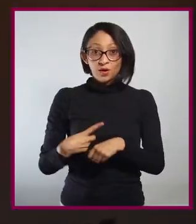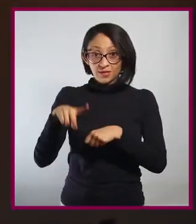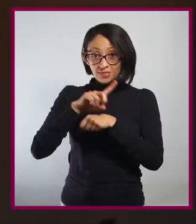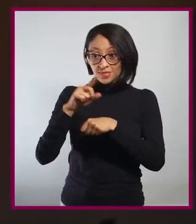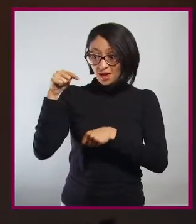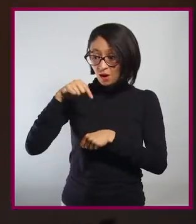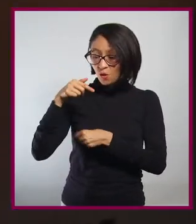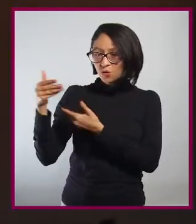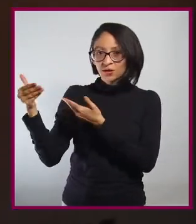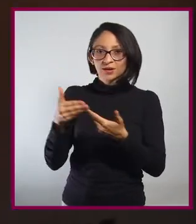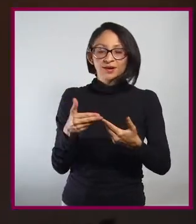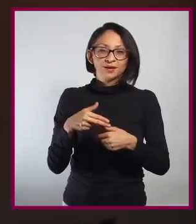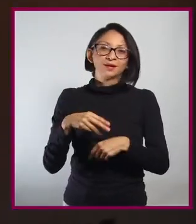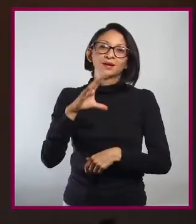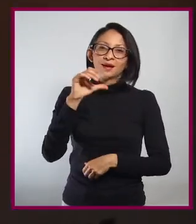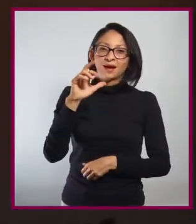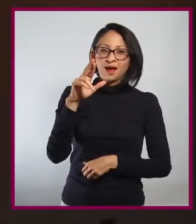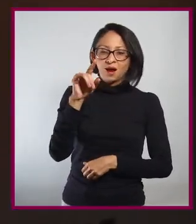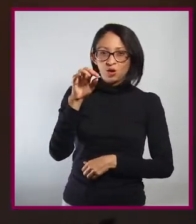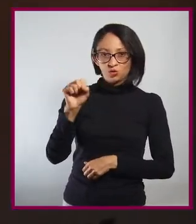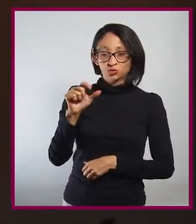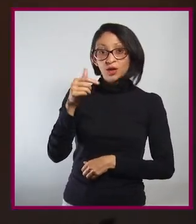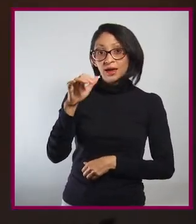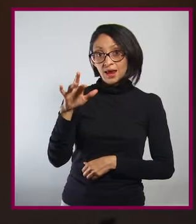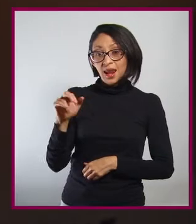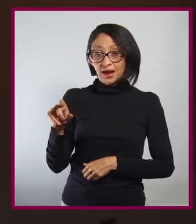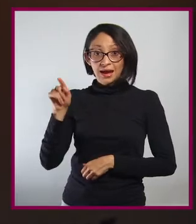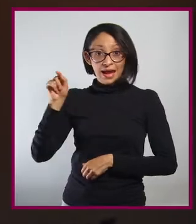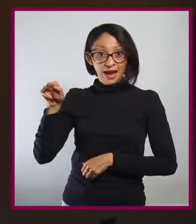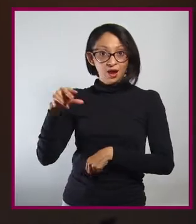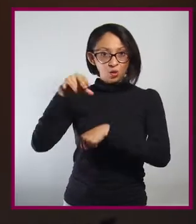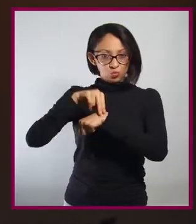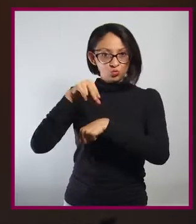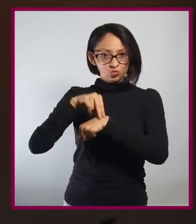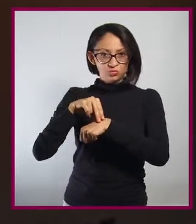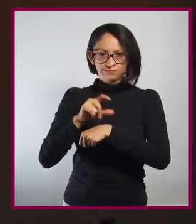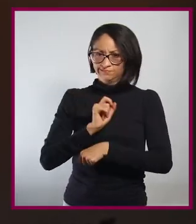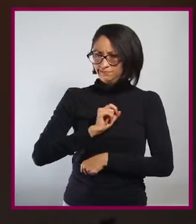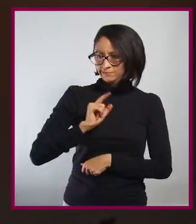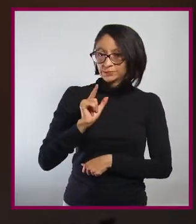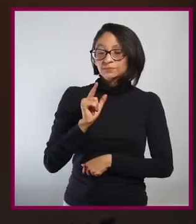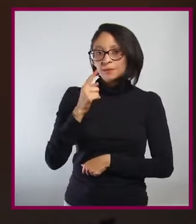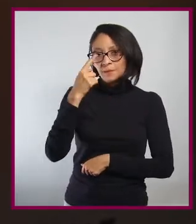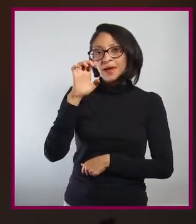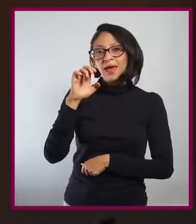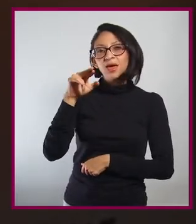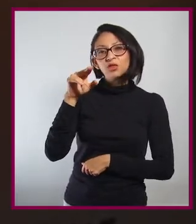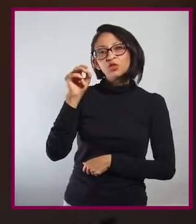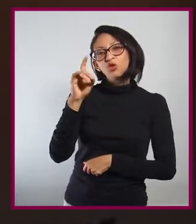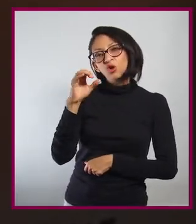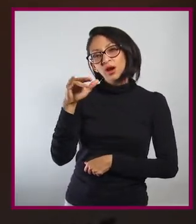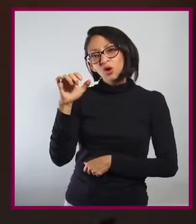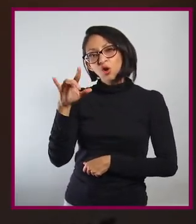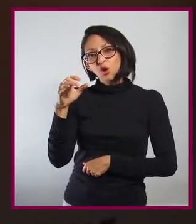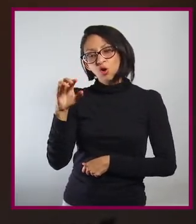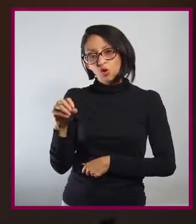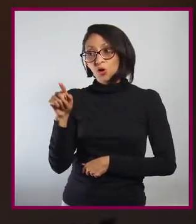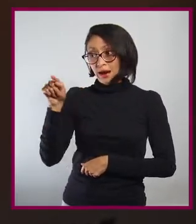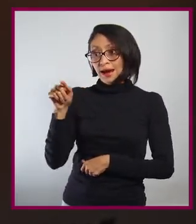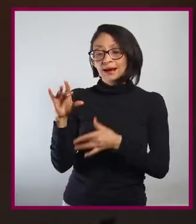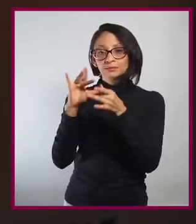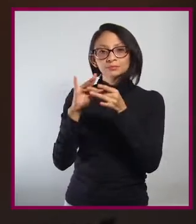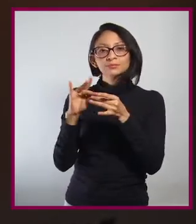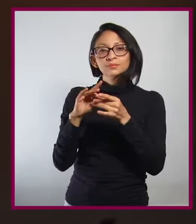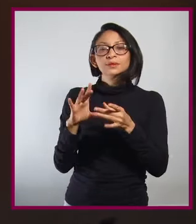Hoy está con nosotros el doctor Carlos Aguilar, destacado endocrinólogo con el que conversaremos sobre estas señales de nuestro cuerpo que